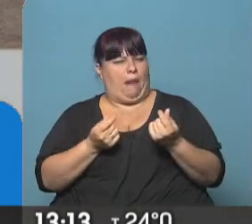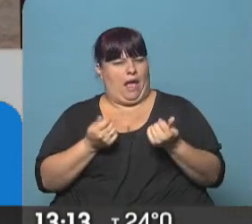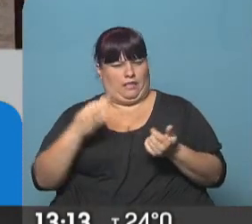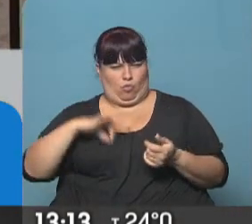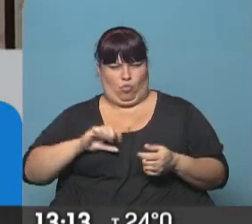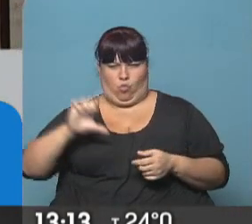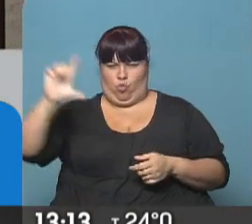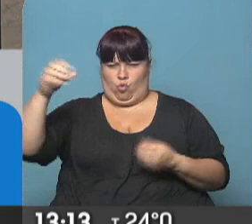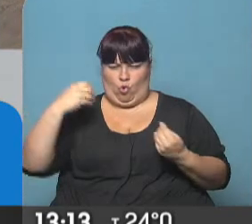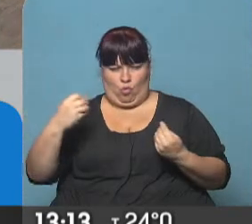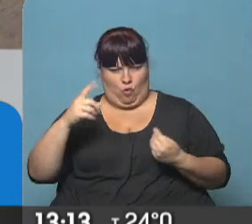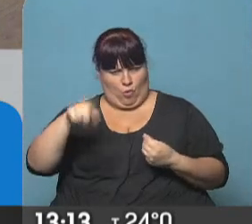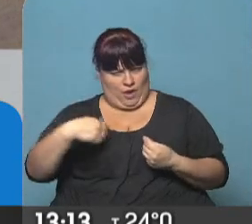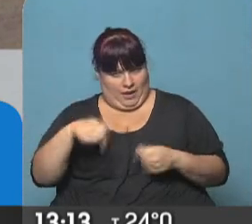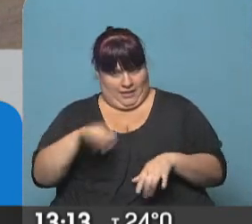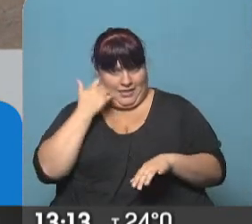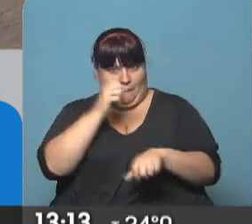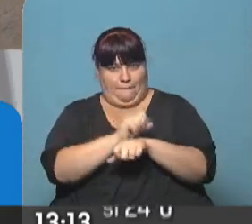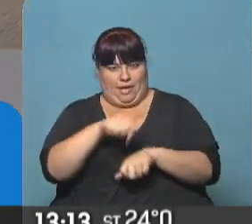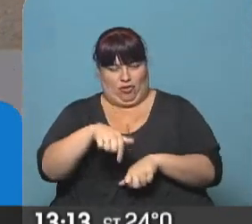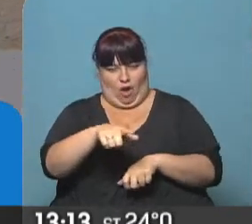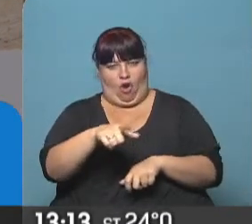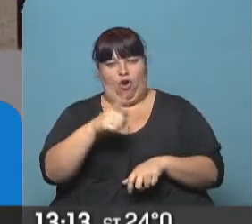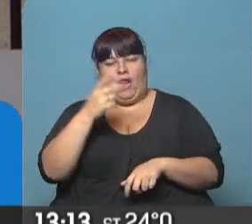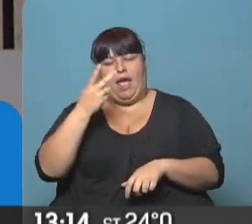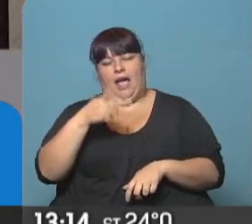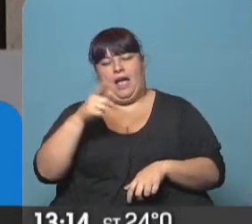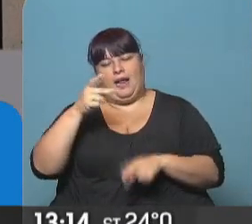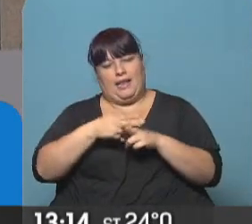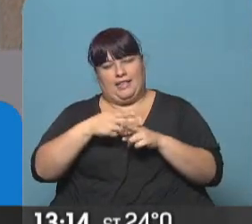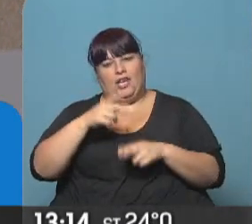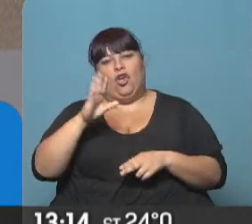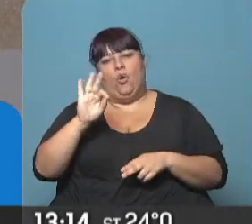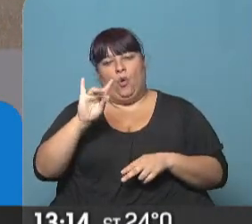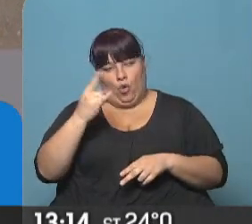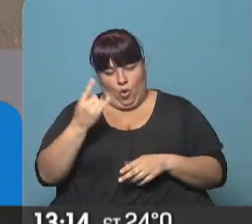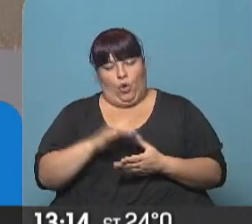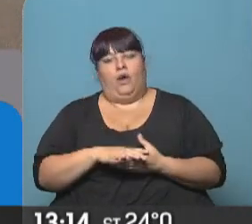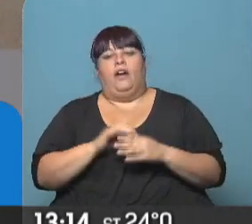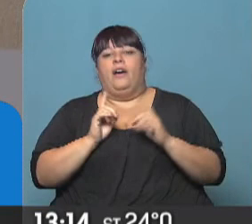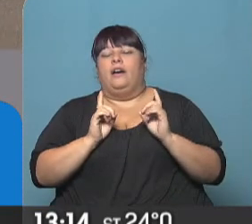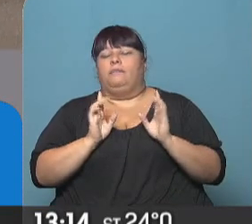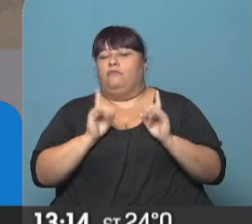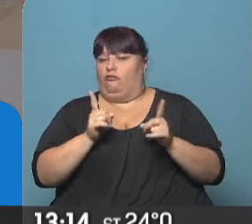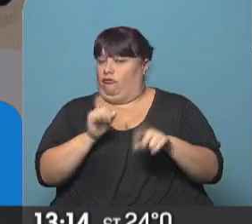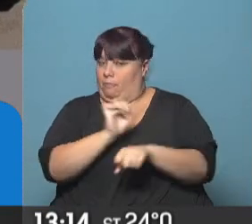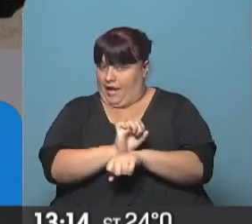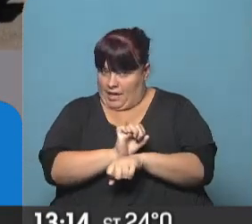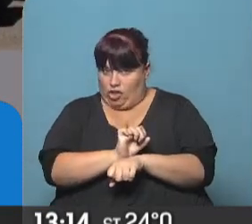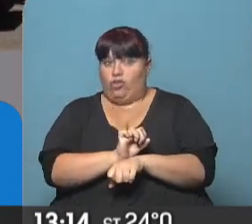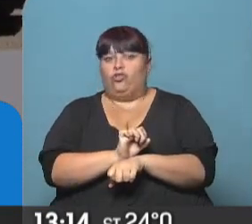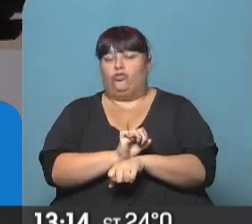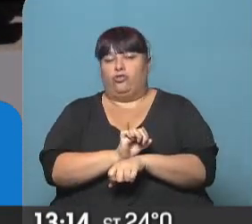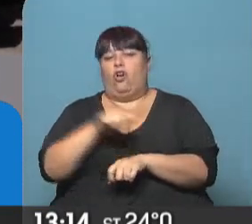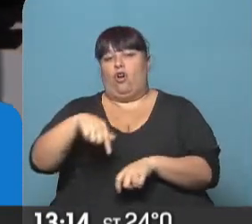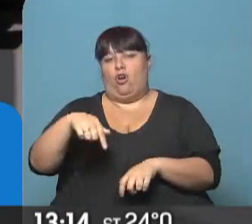aumento patrimonial del ahora detenido aquí en los tribunales federales de Comodoro Py, Amado Boudou. Se irá detenido de